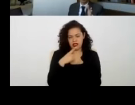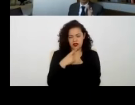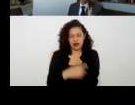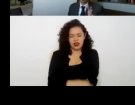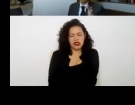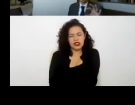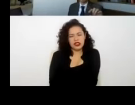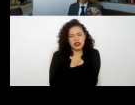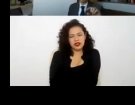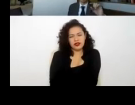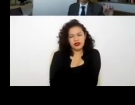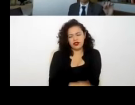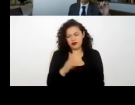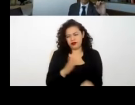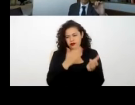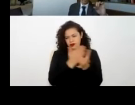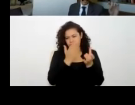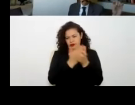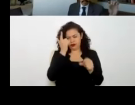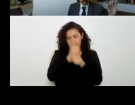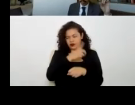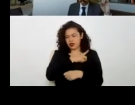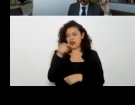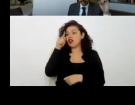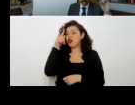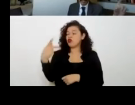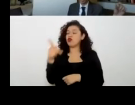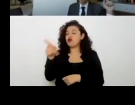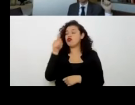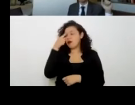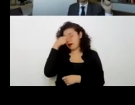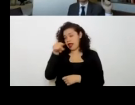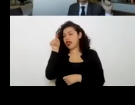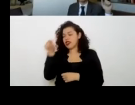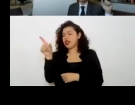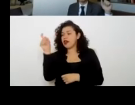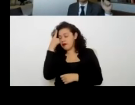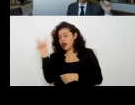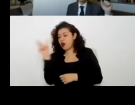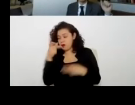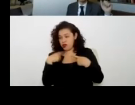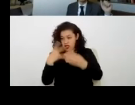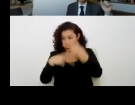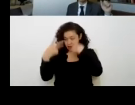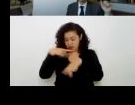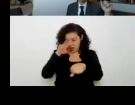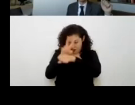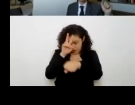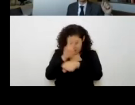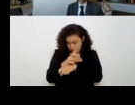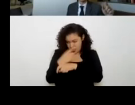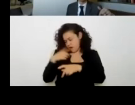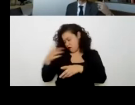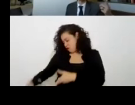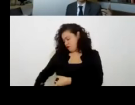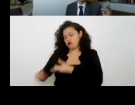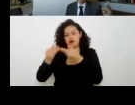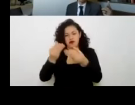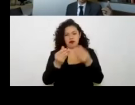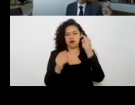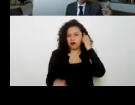identificación lo tienes que tener tú para ti, para cuando te llegue a caer una visita de inspección, pero no tienes que